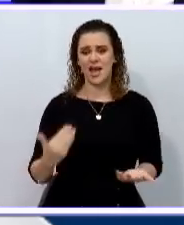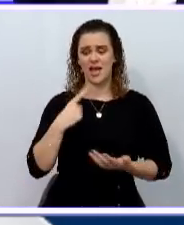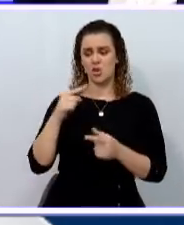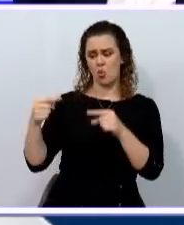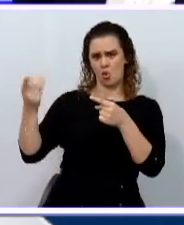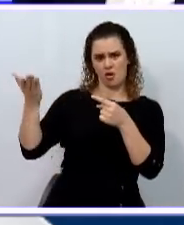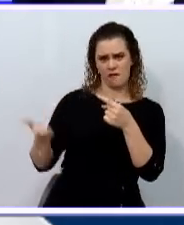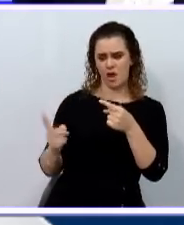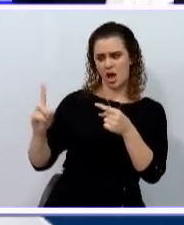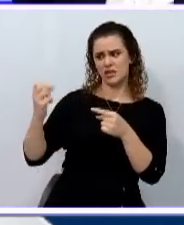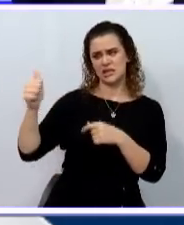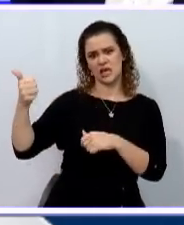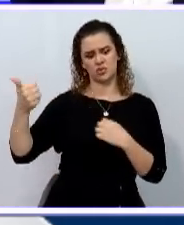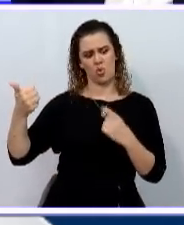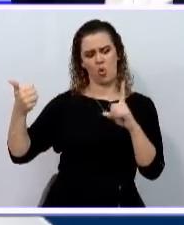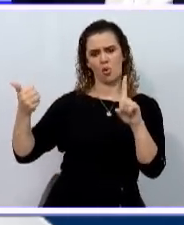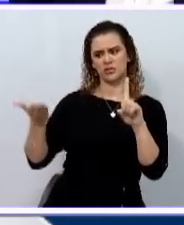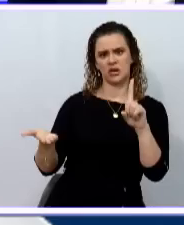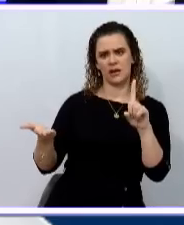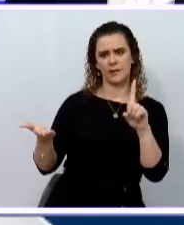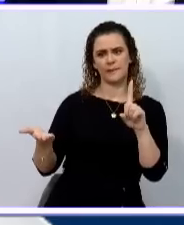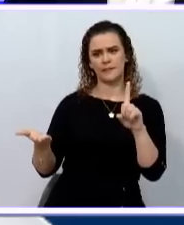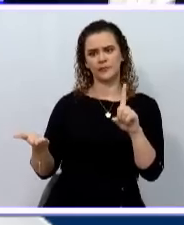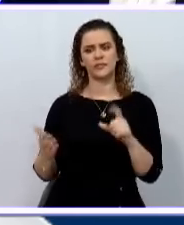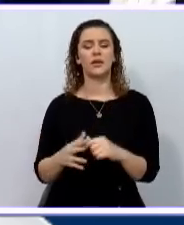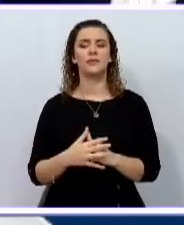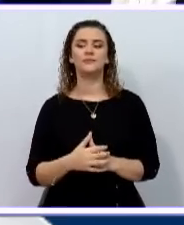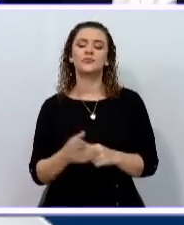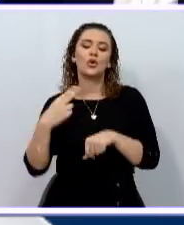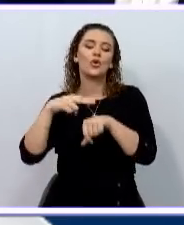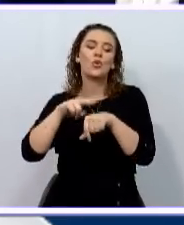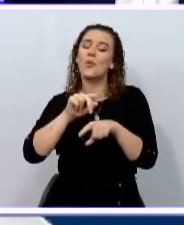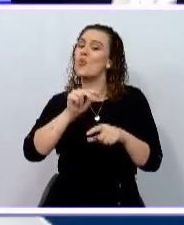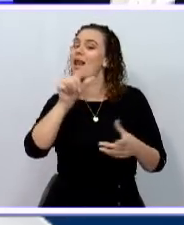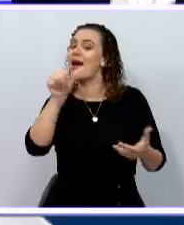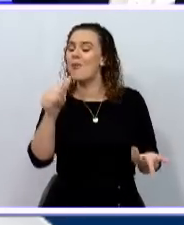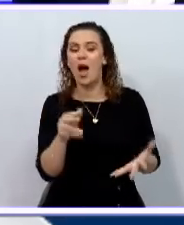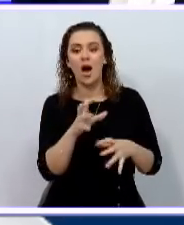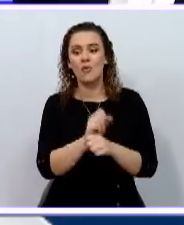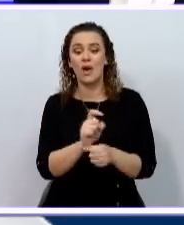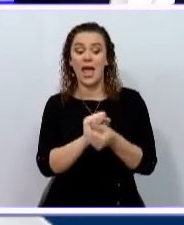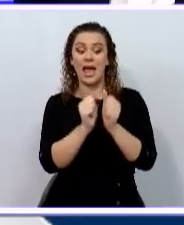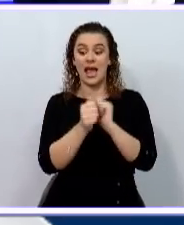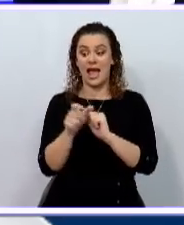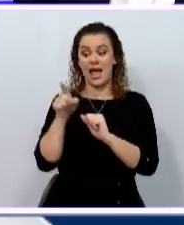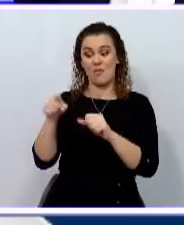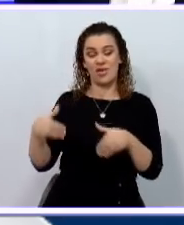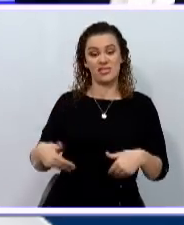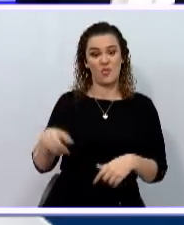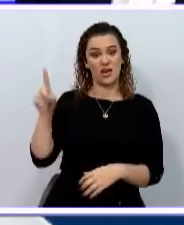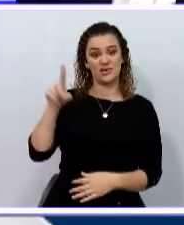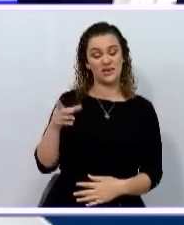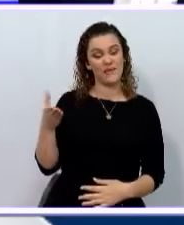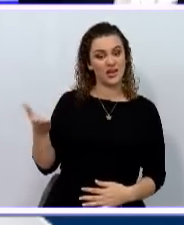rival con uno menos además es normal pero no en la liga Josué además los cambios que hizo tu técnico rival